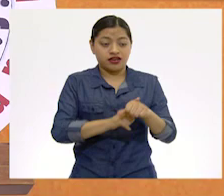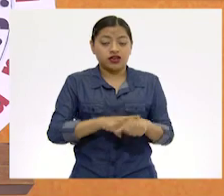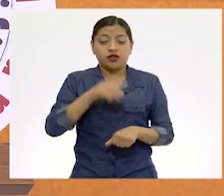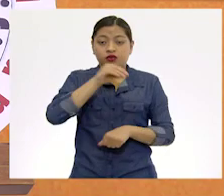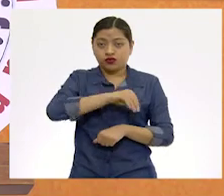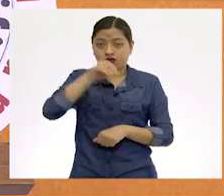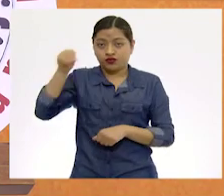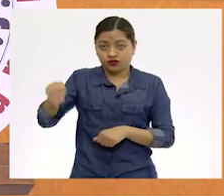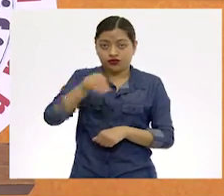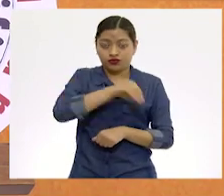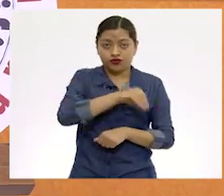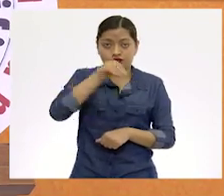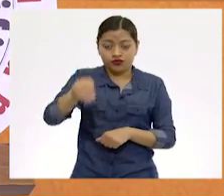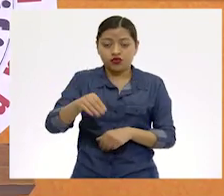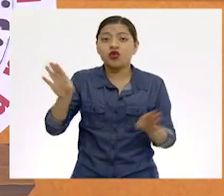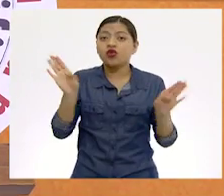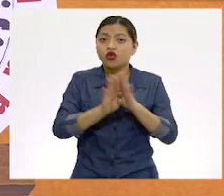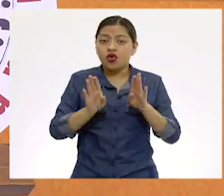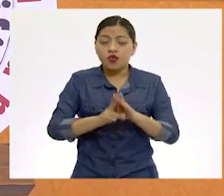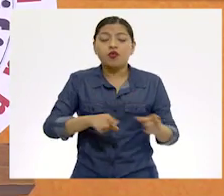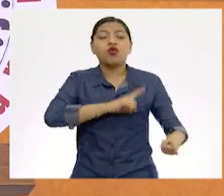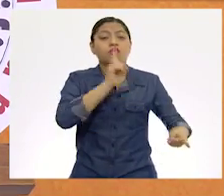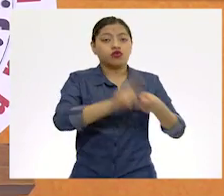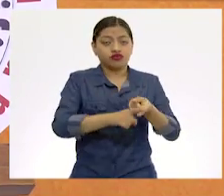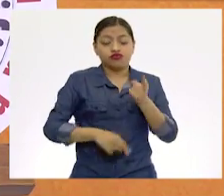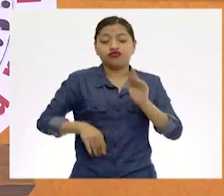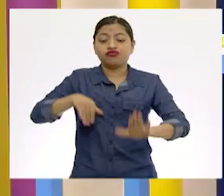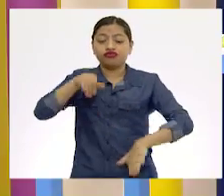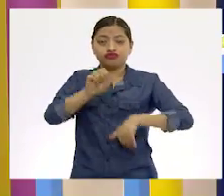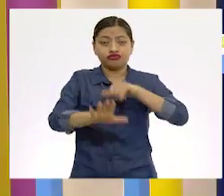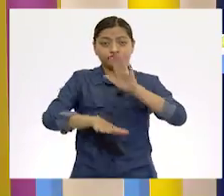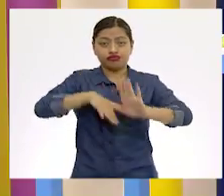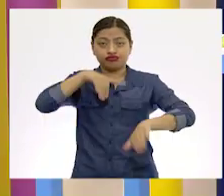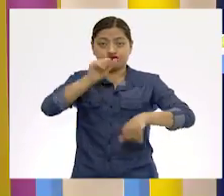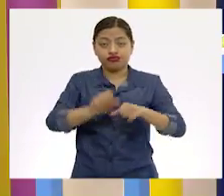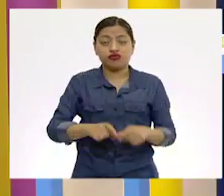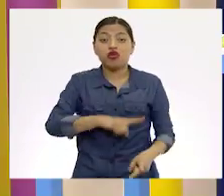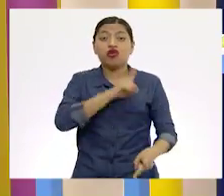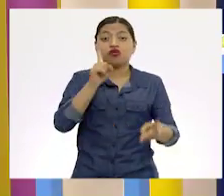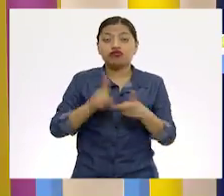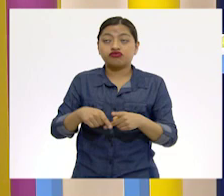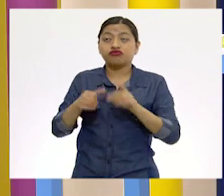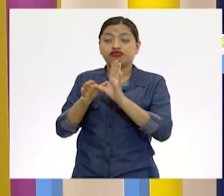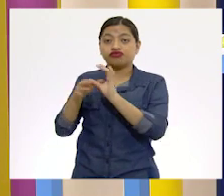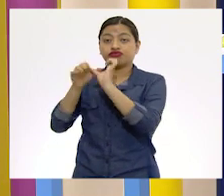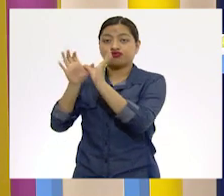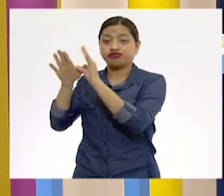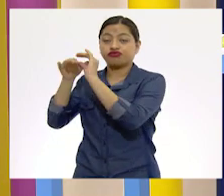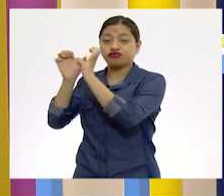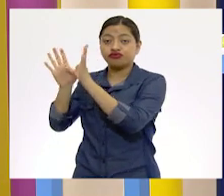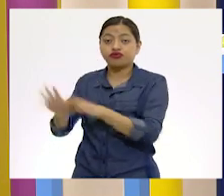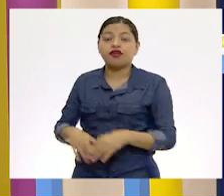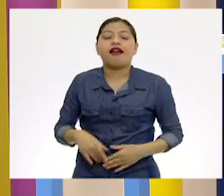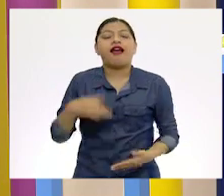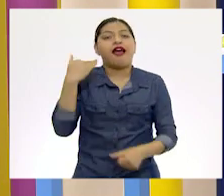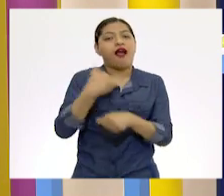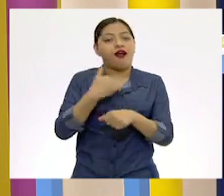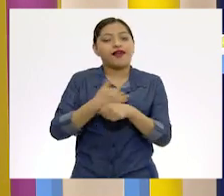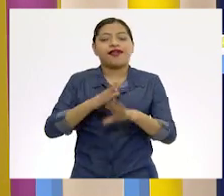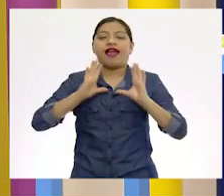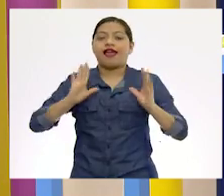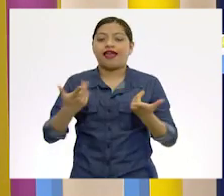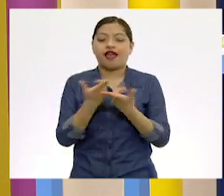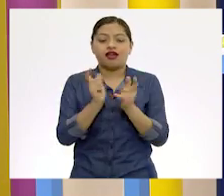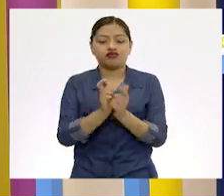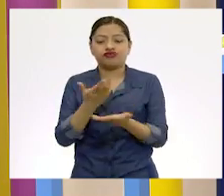se pueden desplazar caminando, lo pueden hacer volando y ahora ya tenemos otra clasificación que